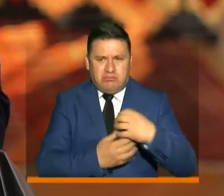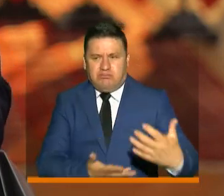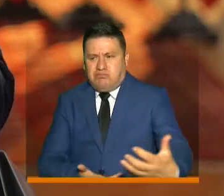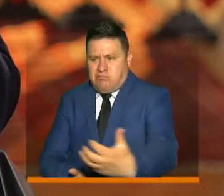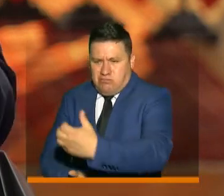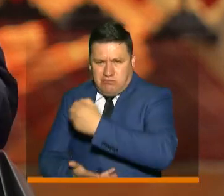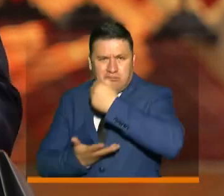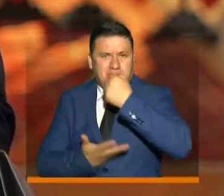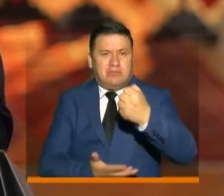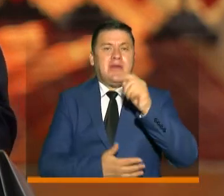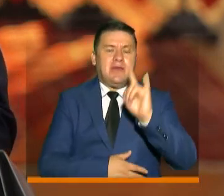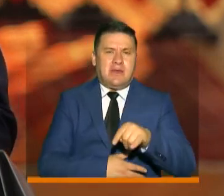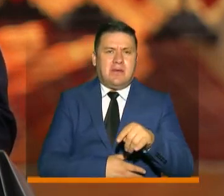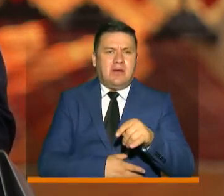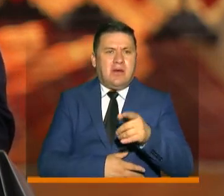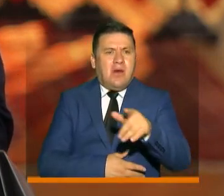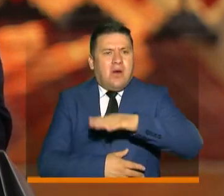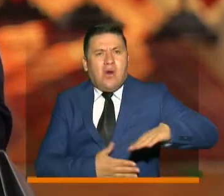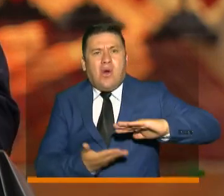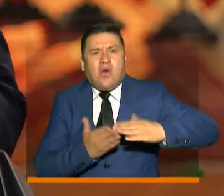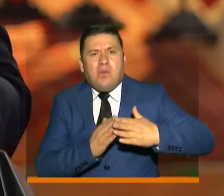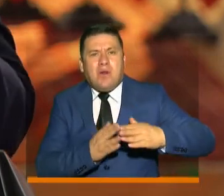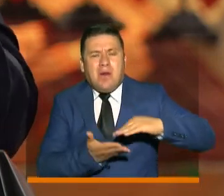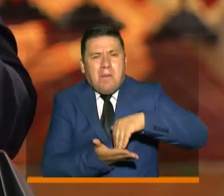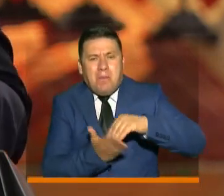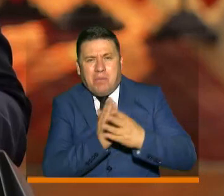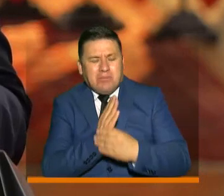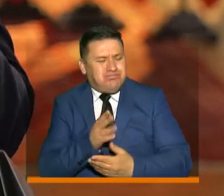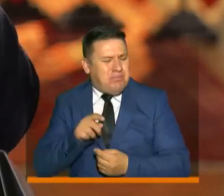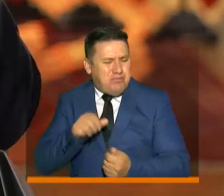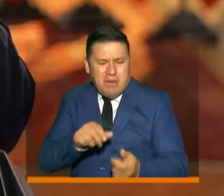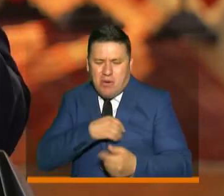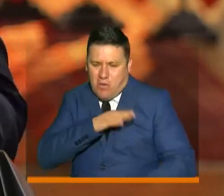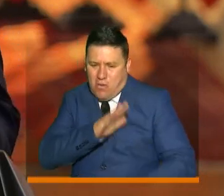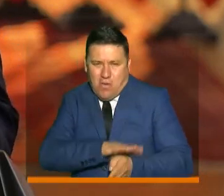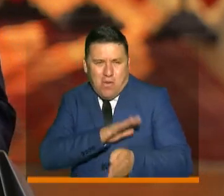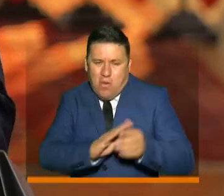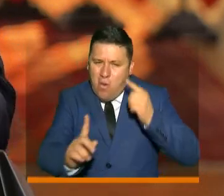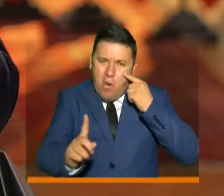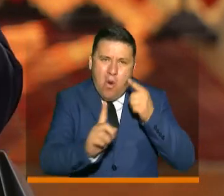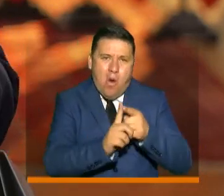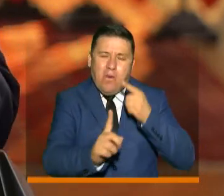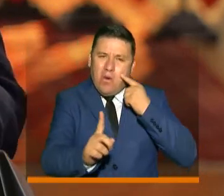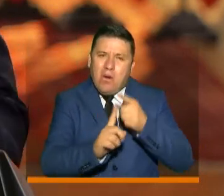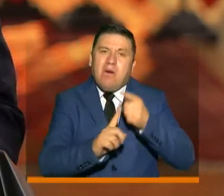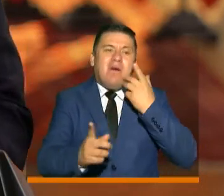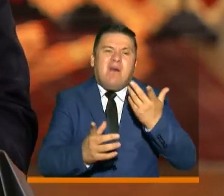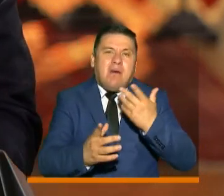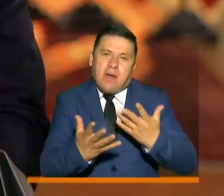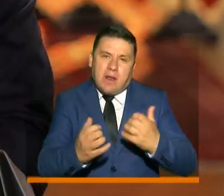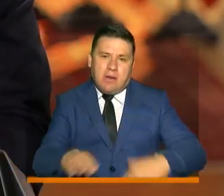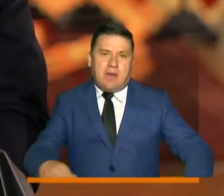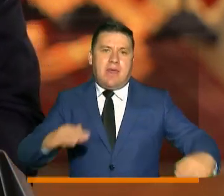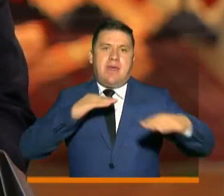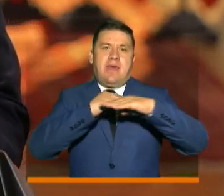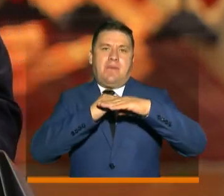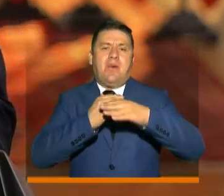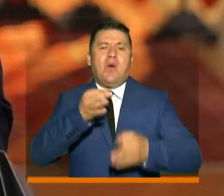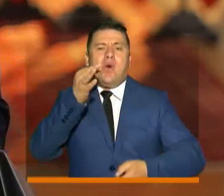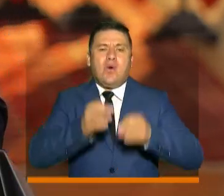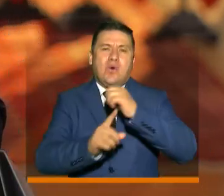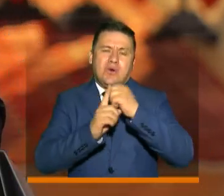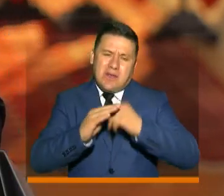básicos a la universalidad de la población vulnerable en cumplimiento de nuestro objetivo la equidad y la justicia